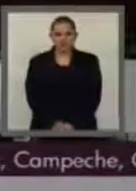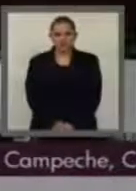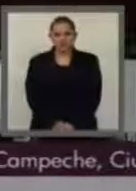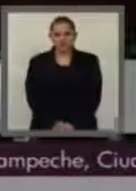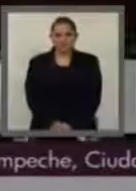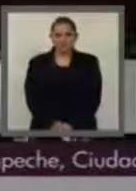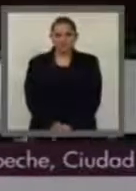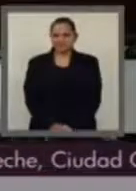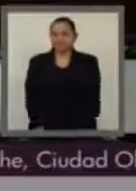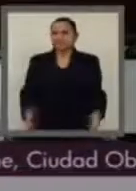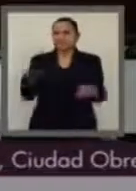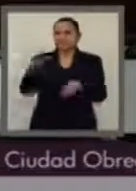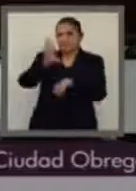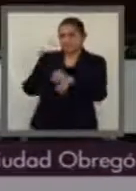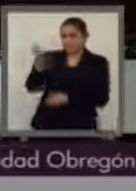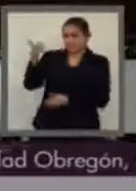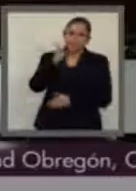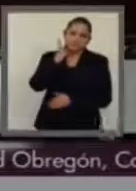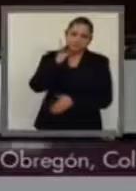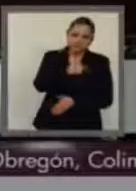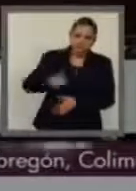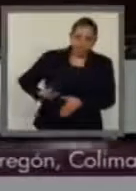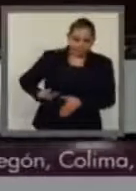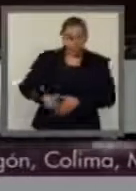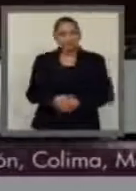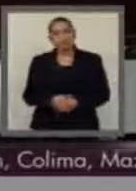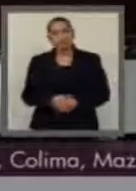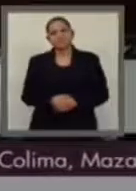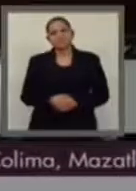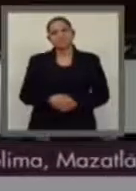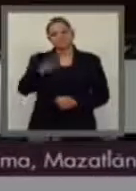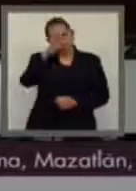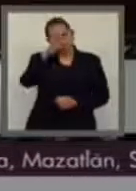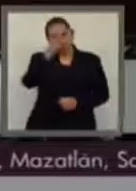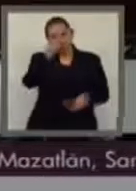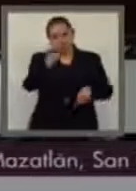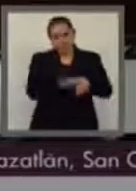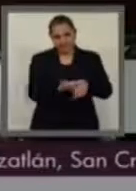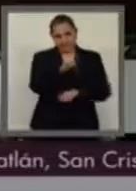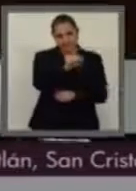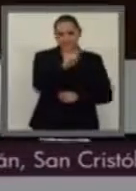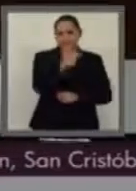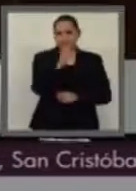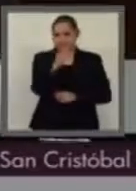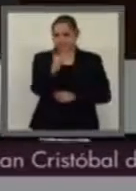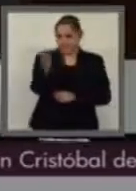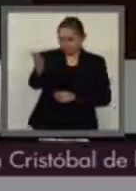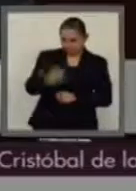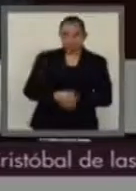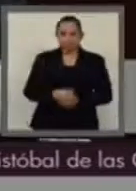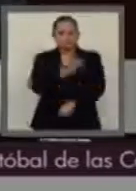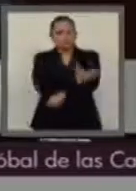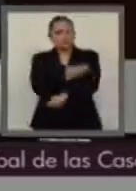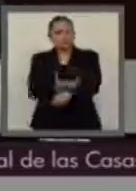Con su venia, diputado presidente. Adelante, señor diputado. Secretario de Hacienda y Crédito Público,